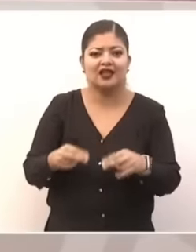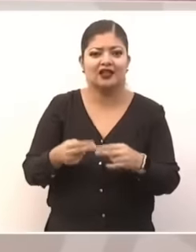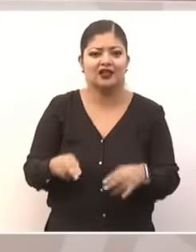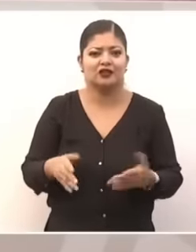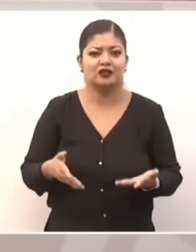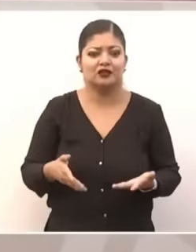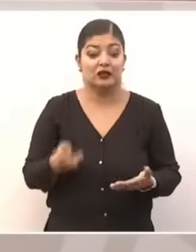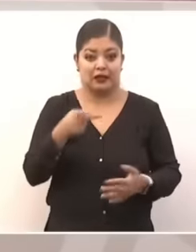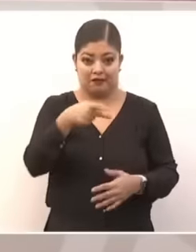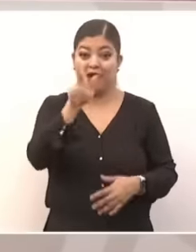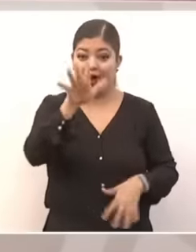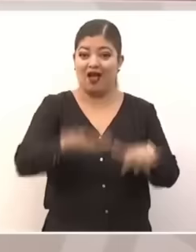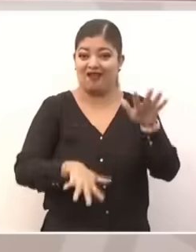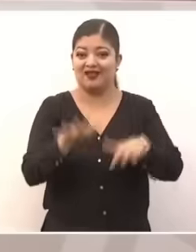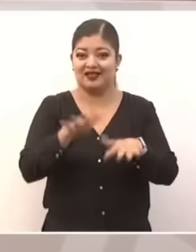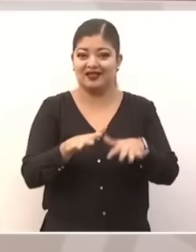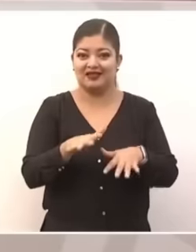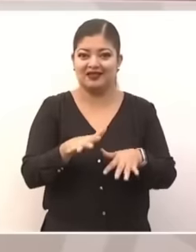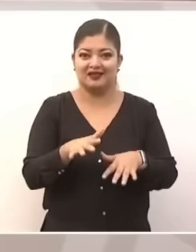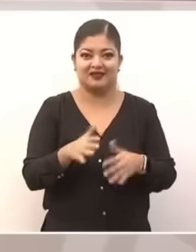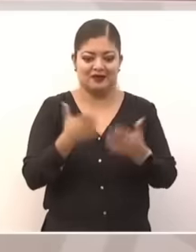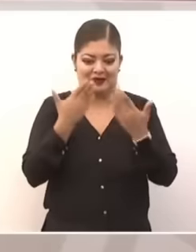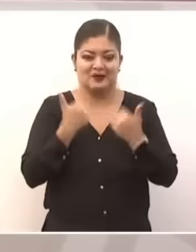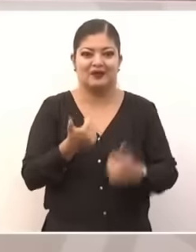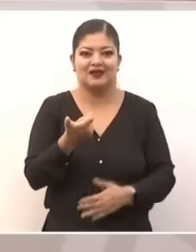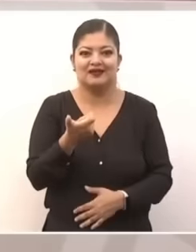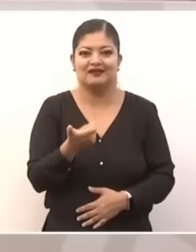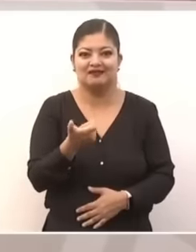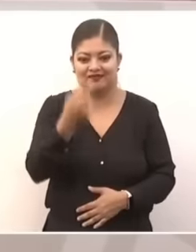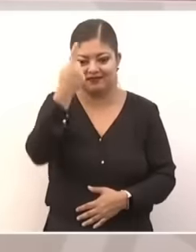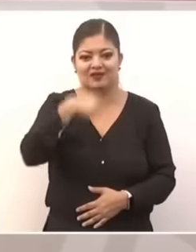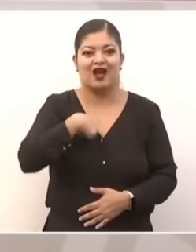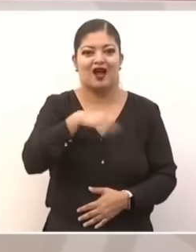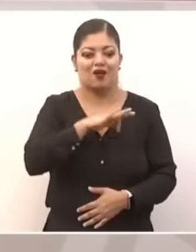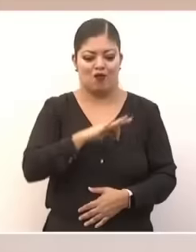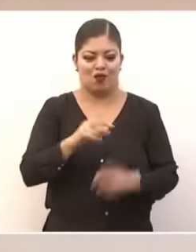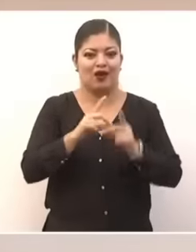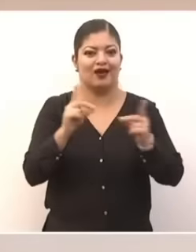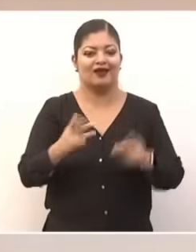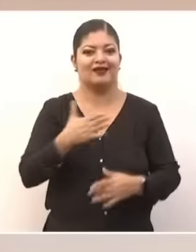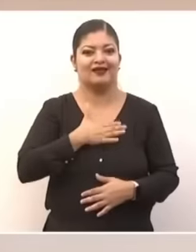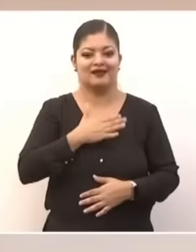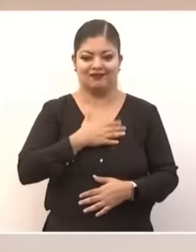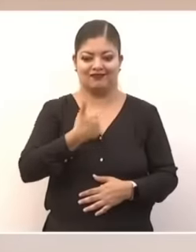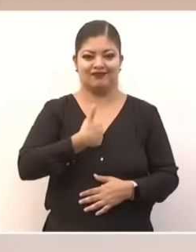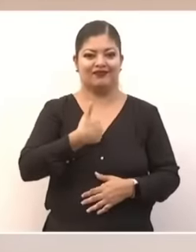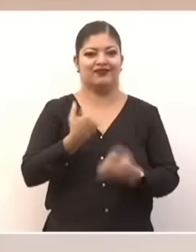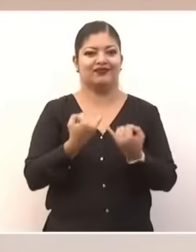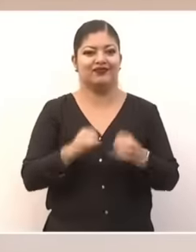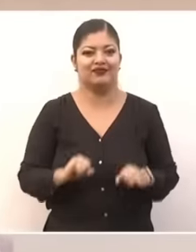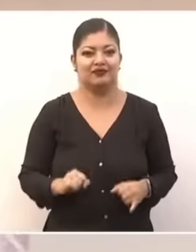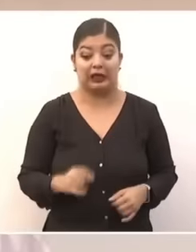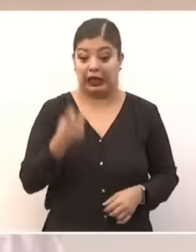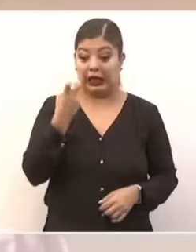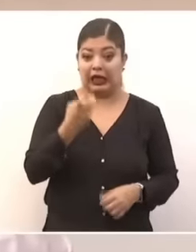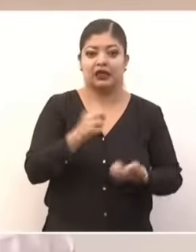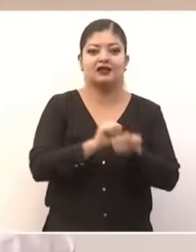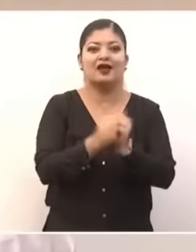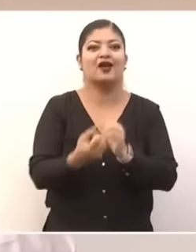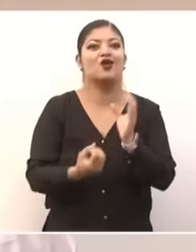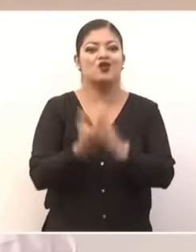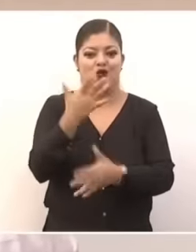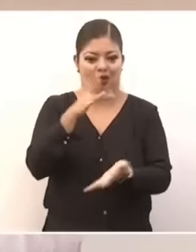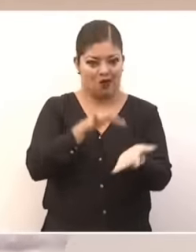pero a veces no tenemos un poco de recurso para poder desarrollarnos. Y ese apoyo que vamos a dar a